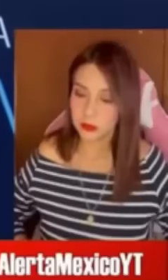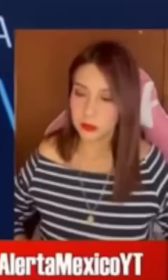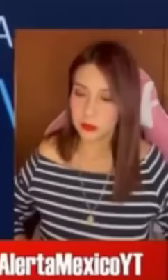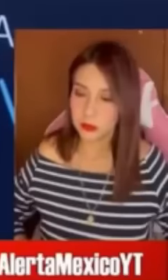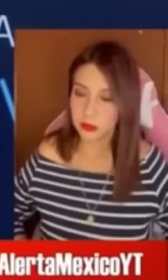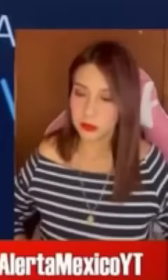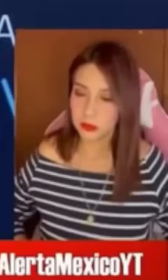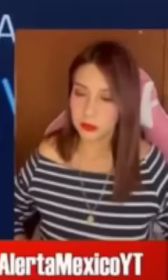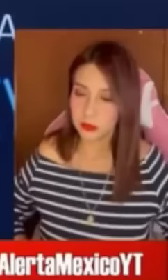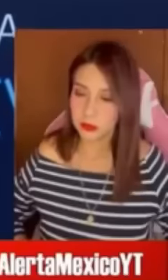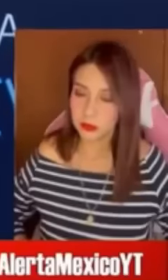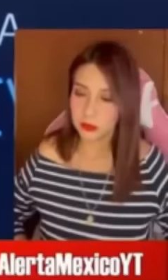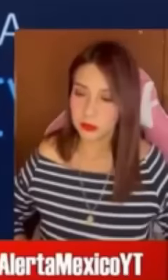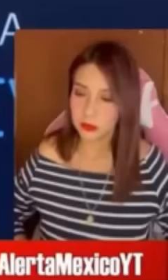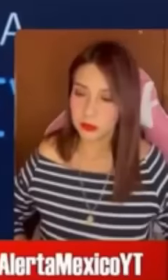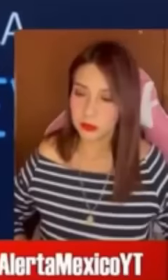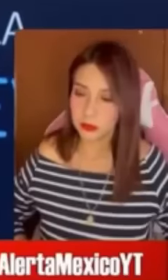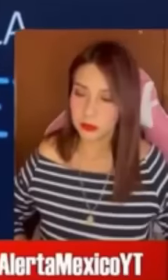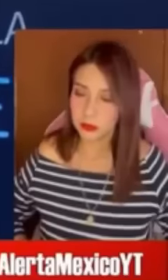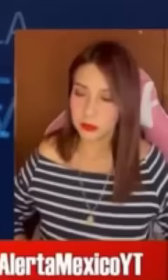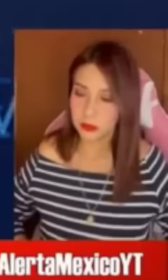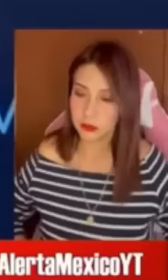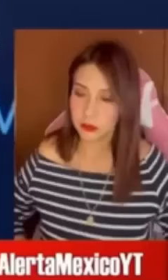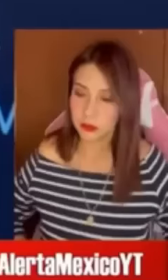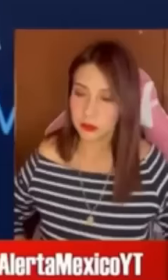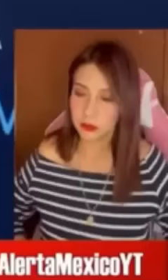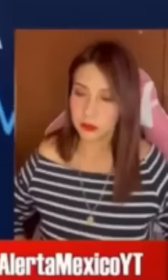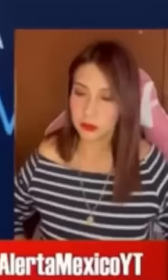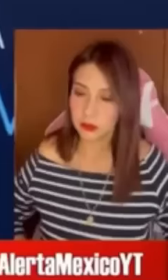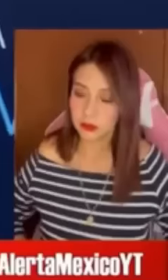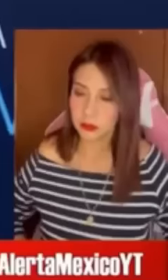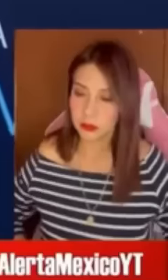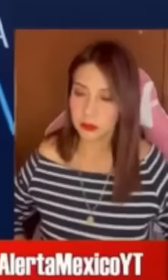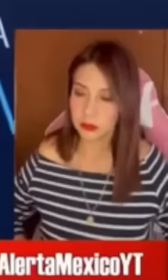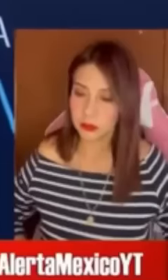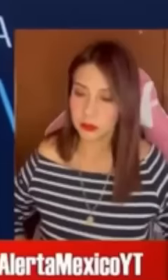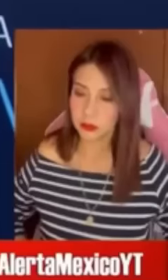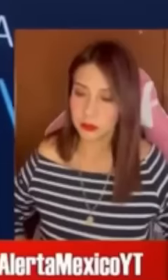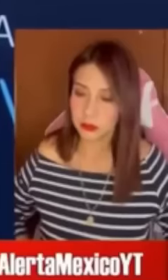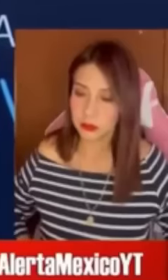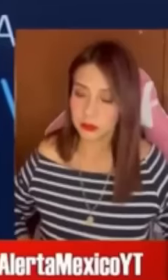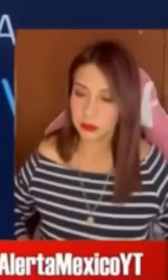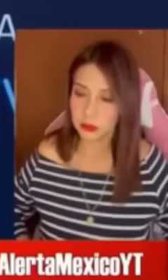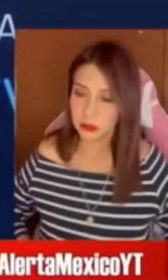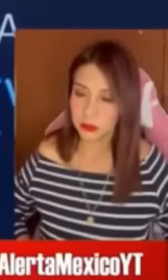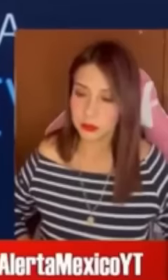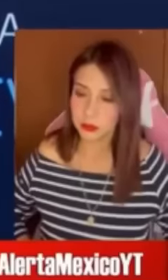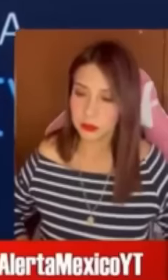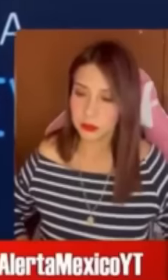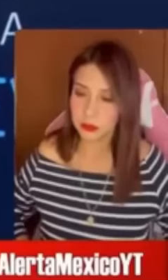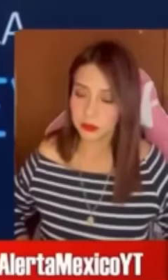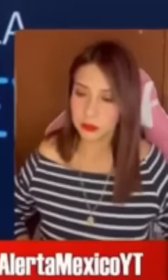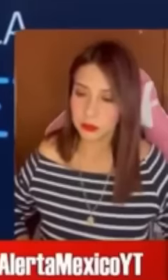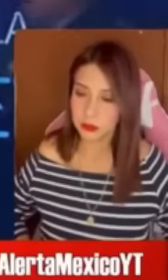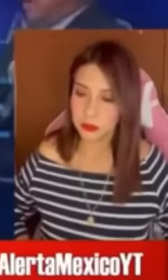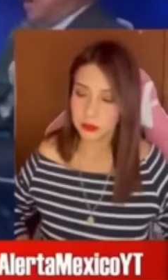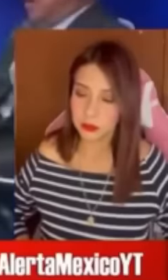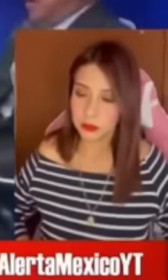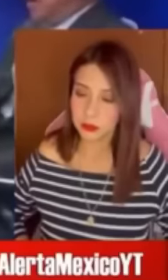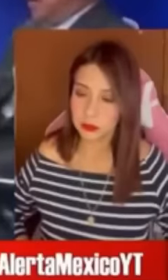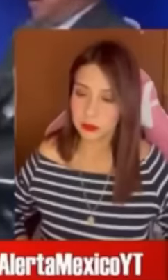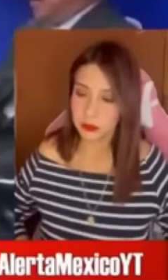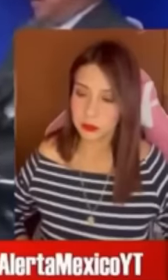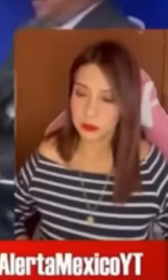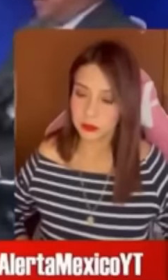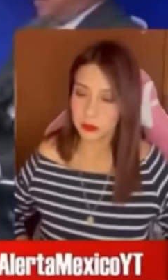Marcelo, ¿te acuerdas la versión que le hablamos, sí? Sí, que se doblaron, nunca había visto a nadie doblarse más rápido cuando amenazó con los aranceles,